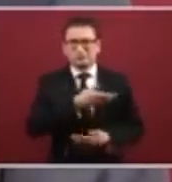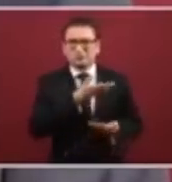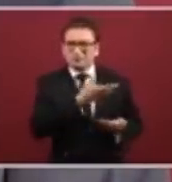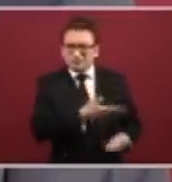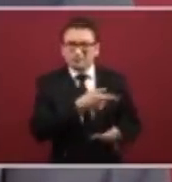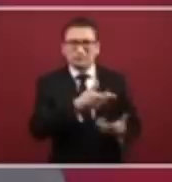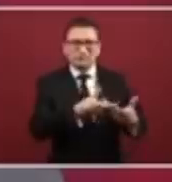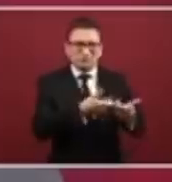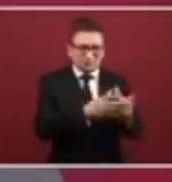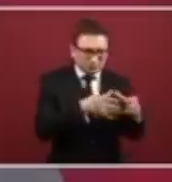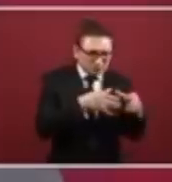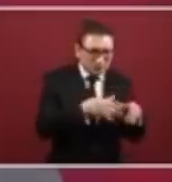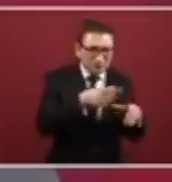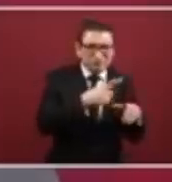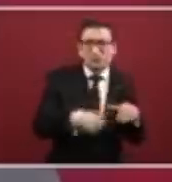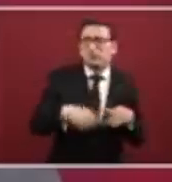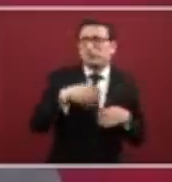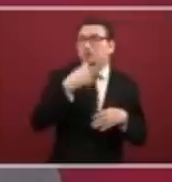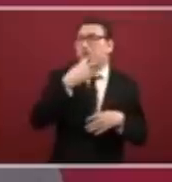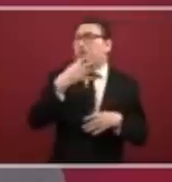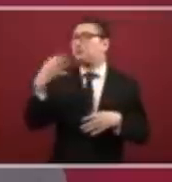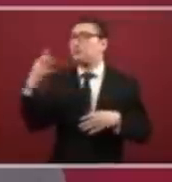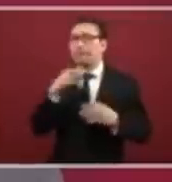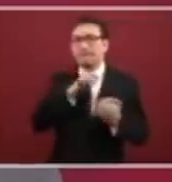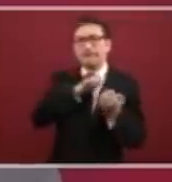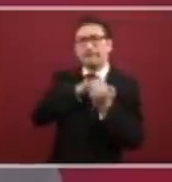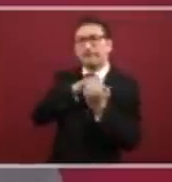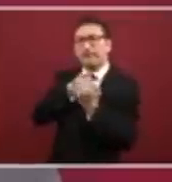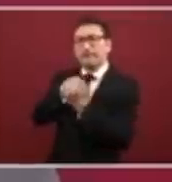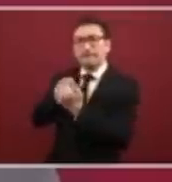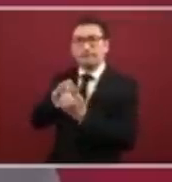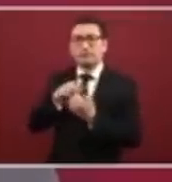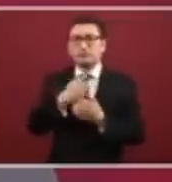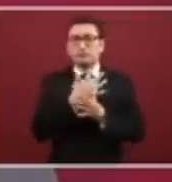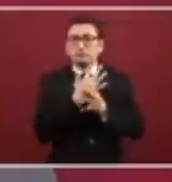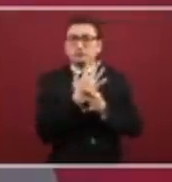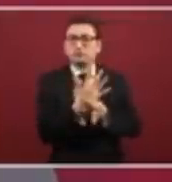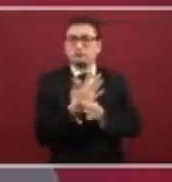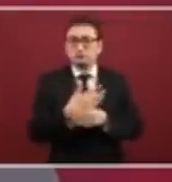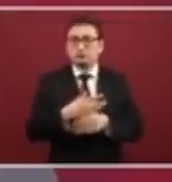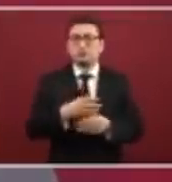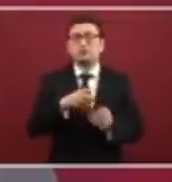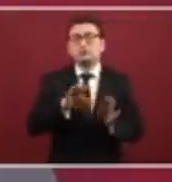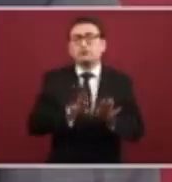engañaron diciendo que con la reforma energética